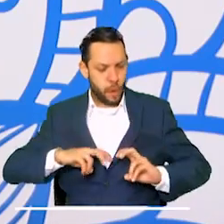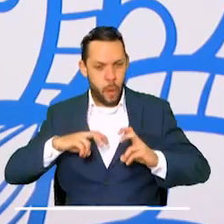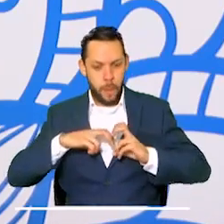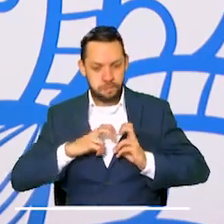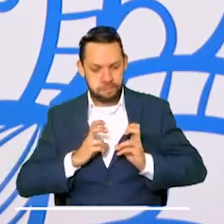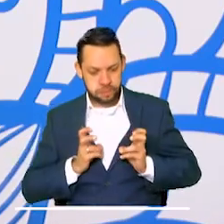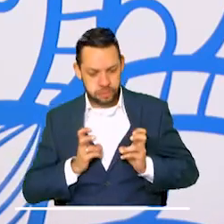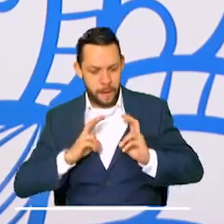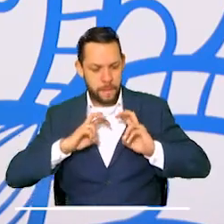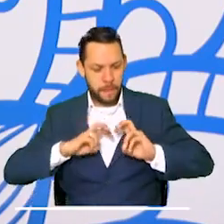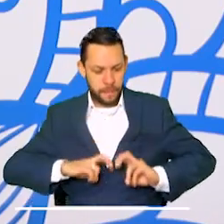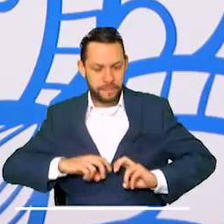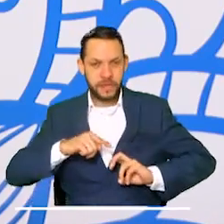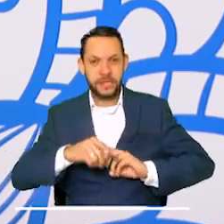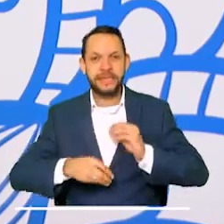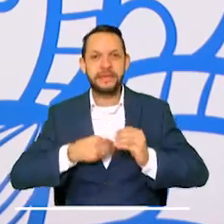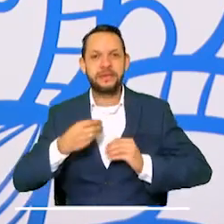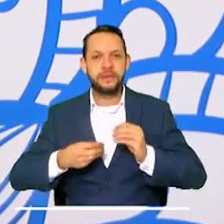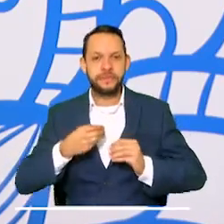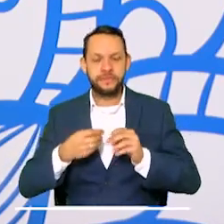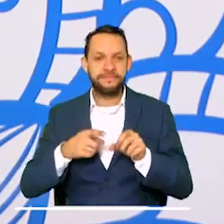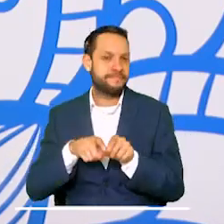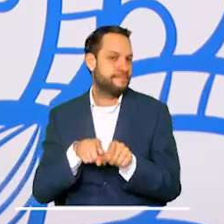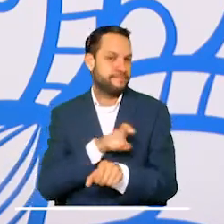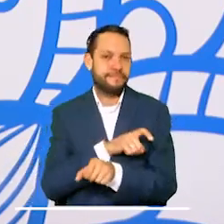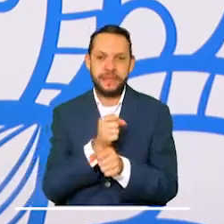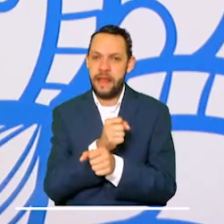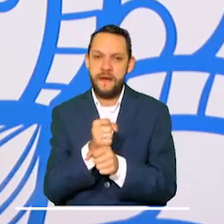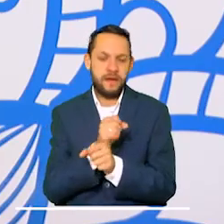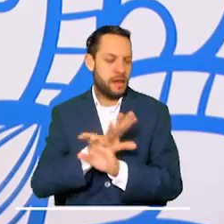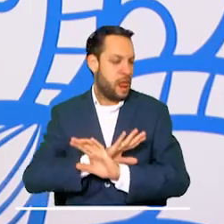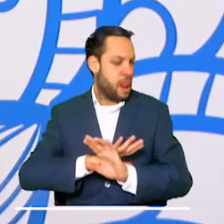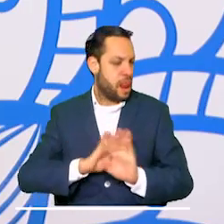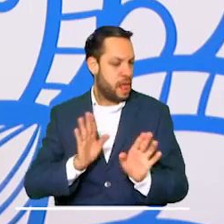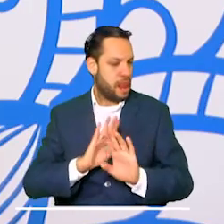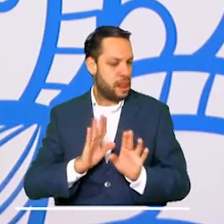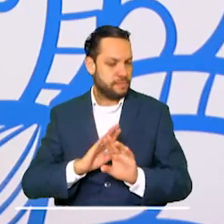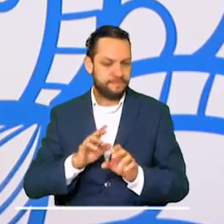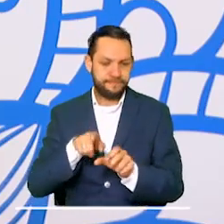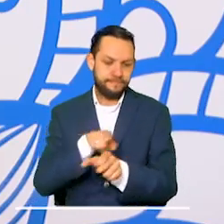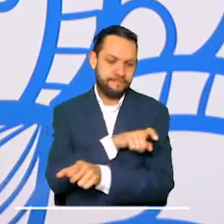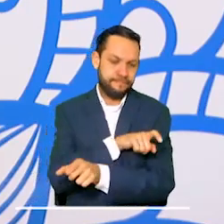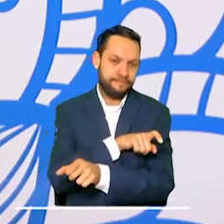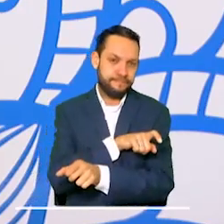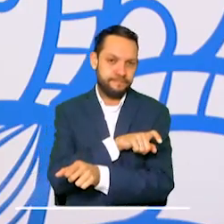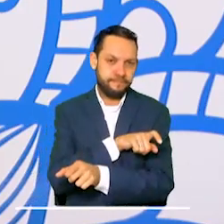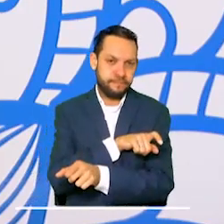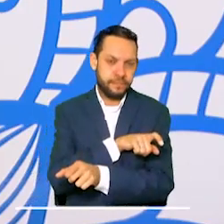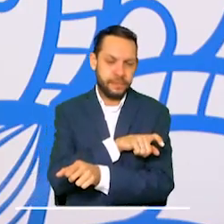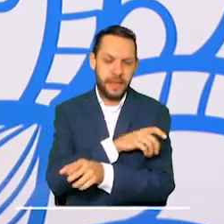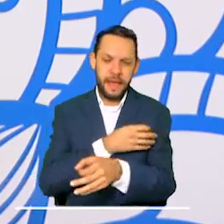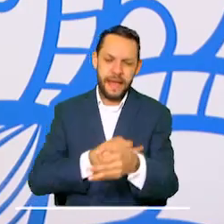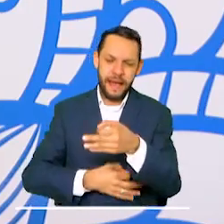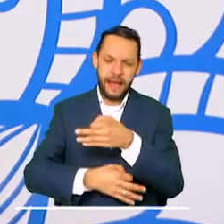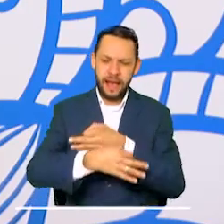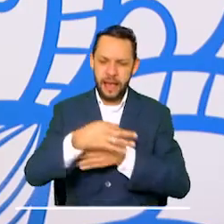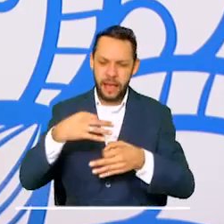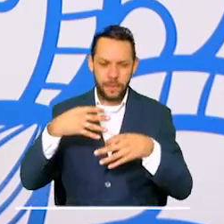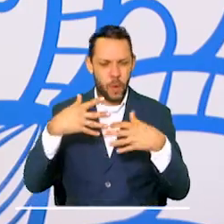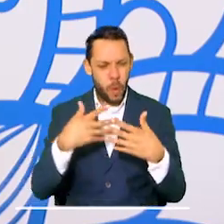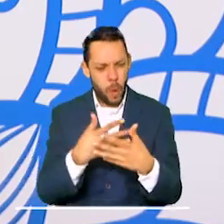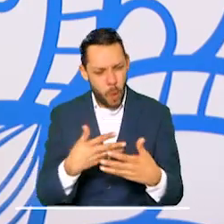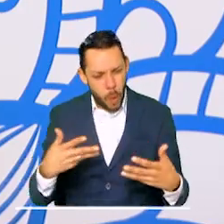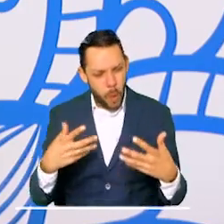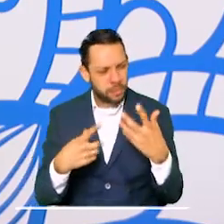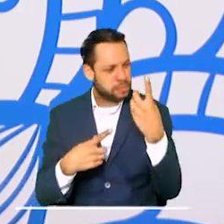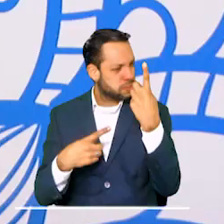tuve que alejarme de mi vocación, que era la medicina. Y tuve que entrar a replantear muchas cosas, tuve que entrar